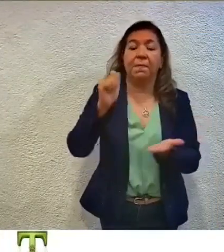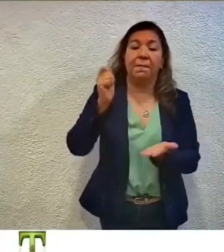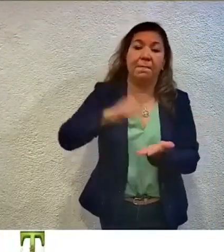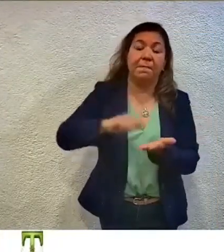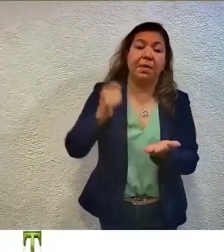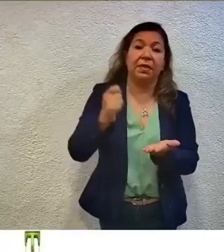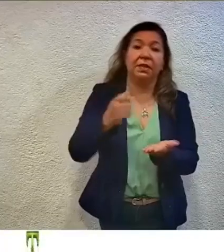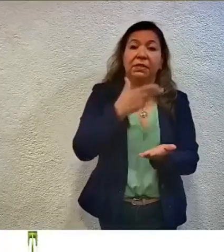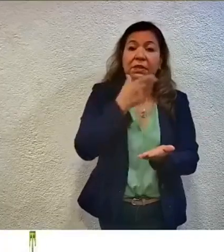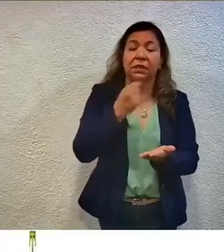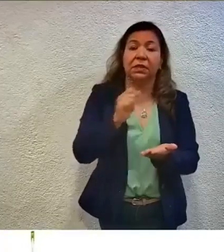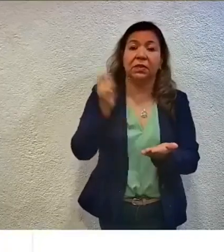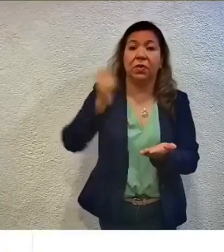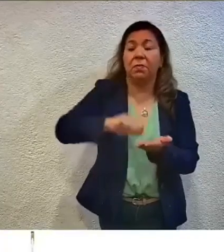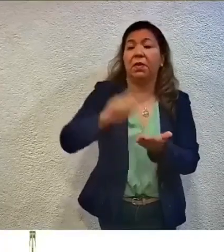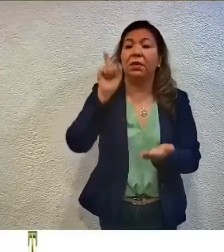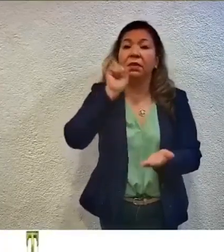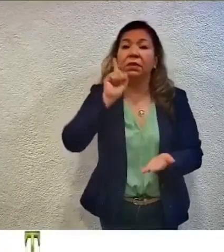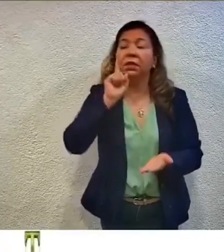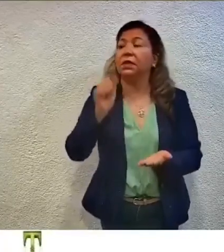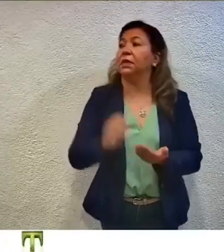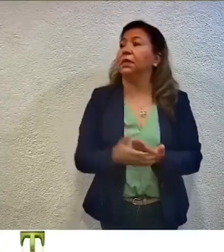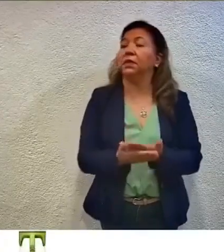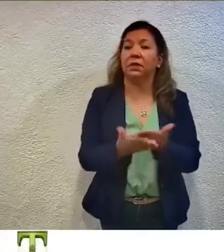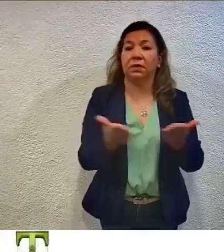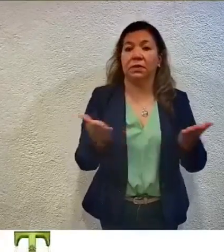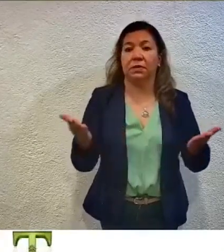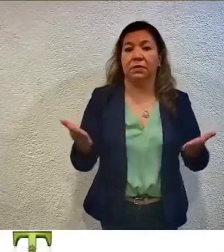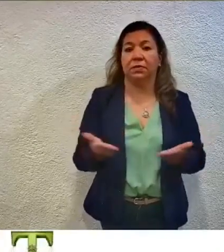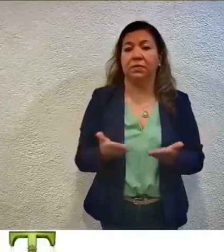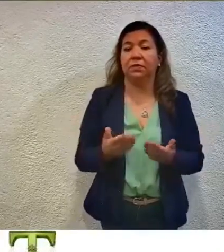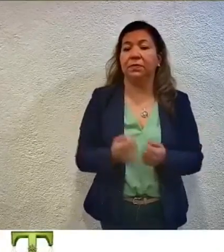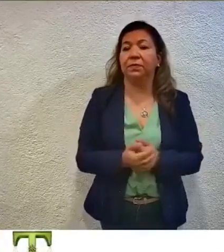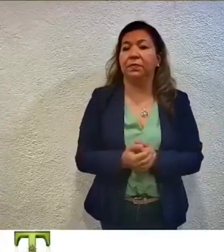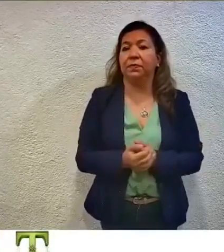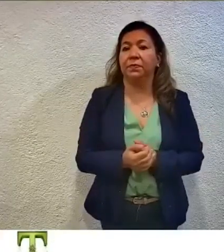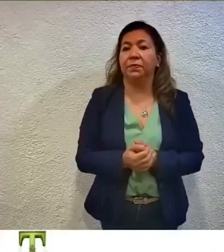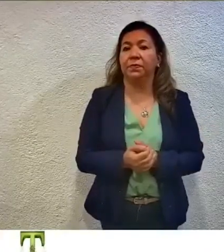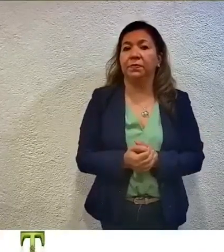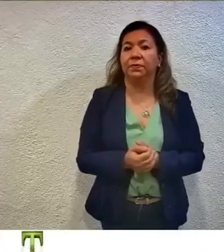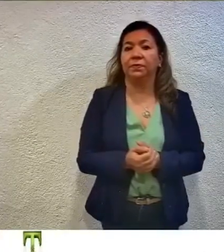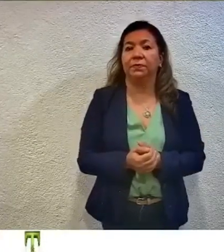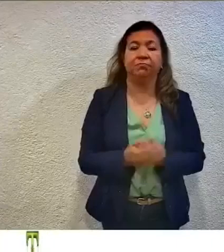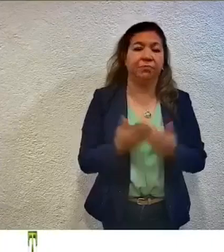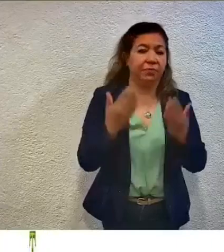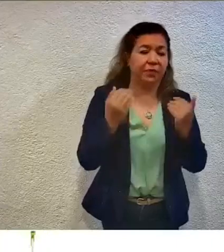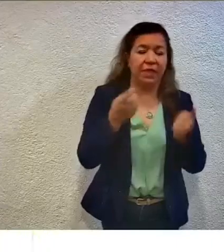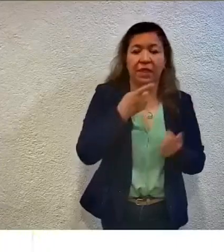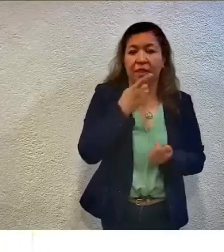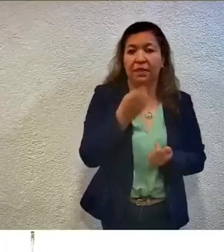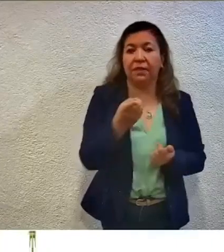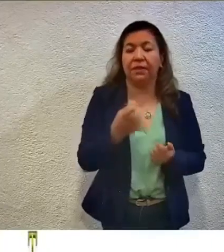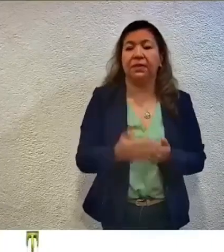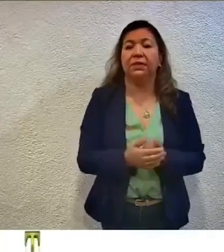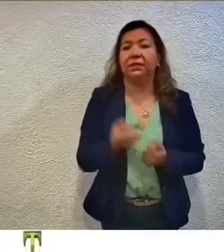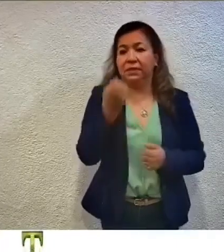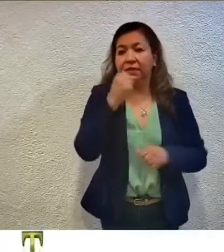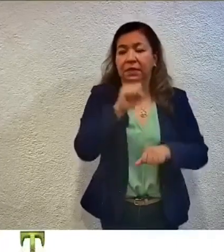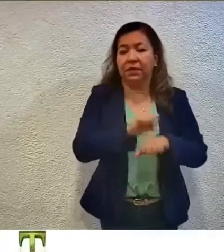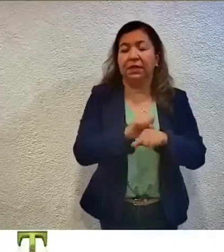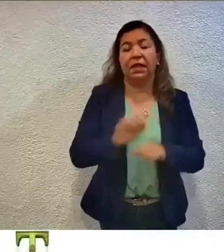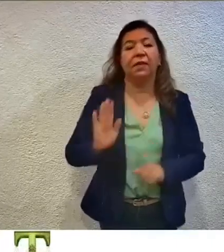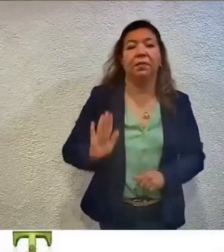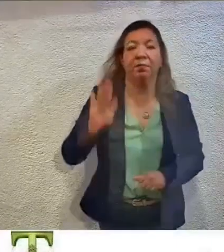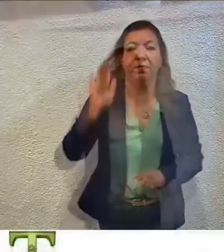nuestra consideración el proyecto de resolución del que se ha dado cuenta. No habiendo comentarios al respecto, secretaria, tome la votación,